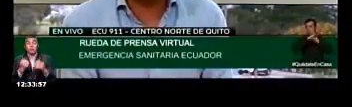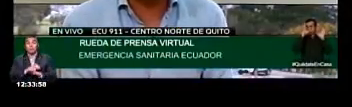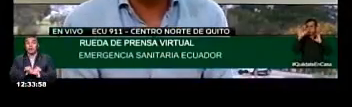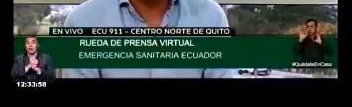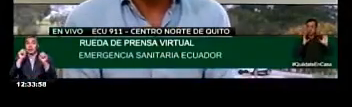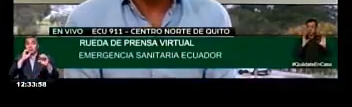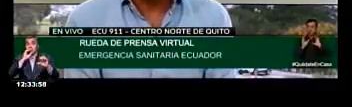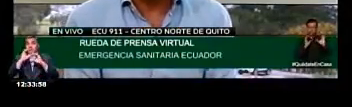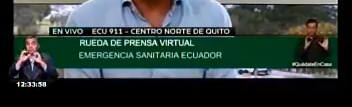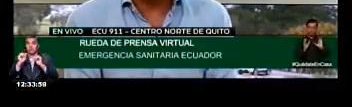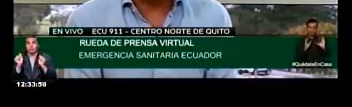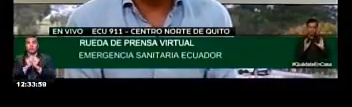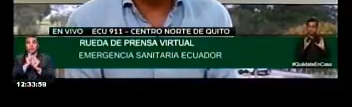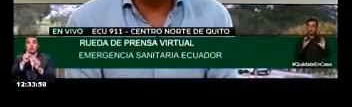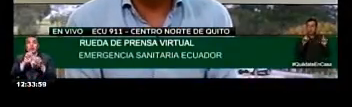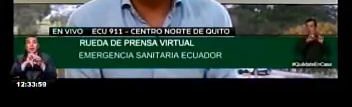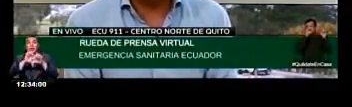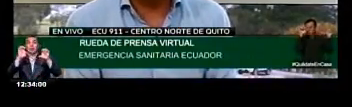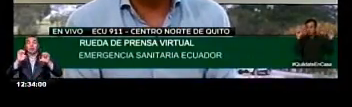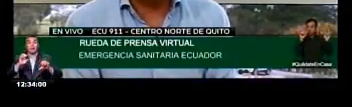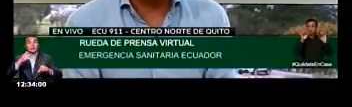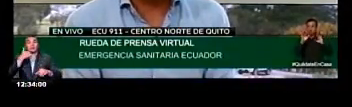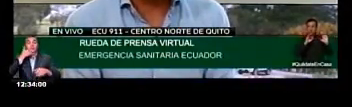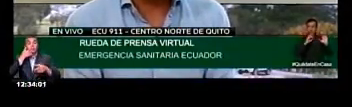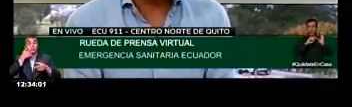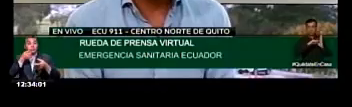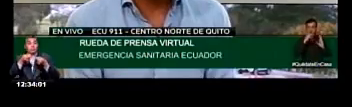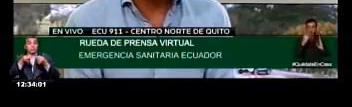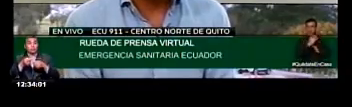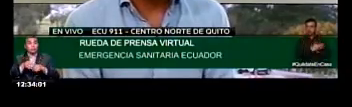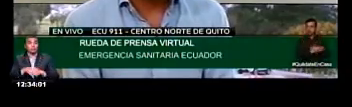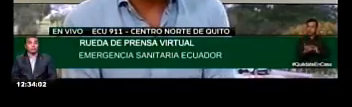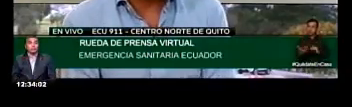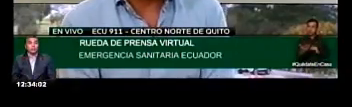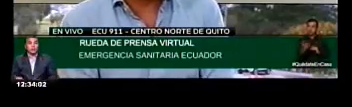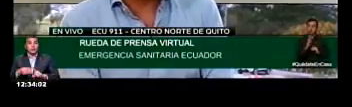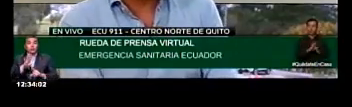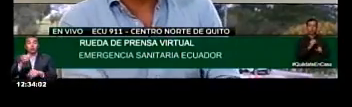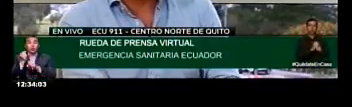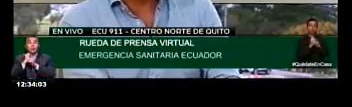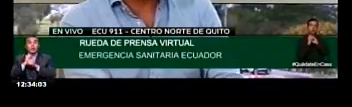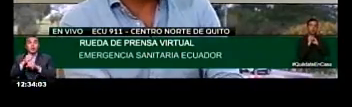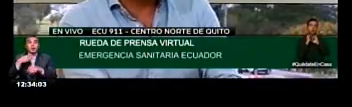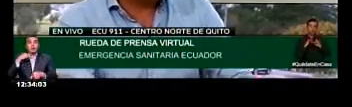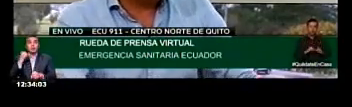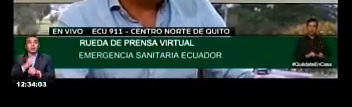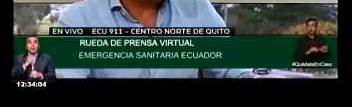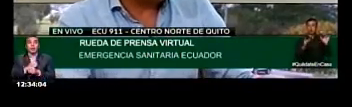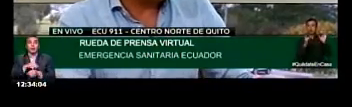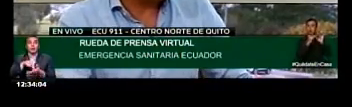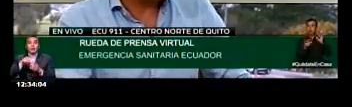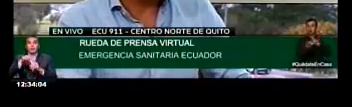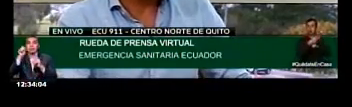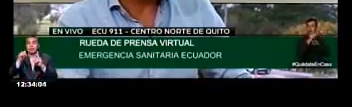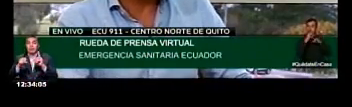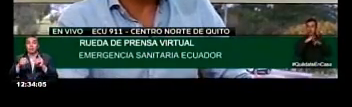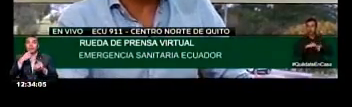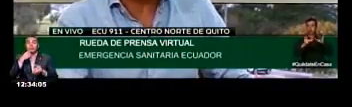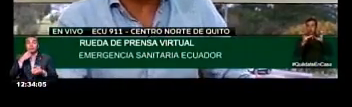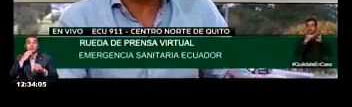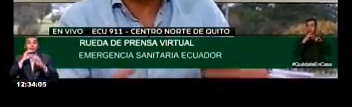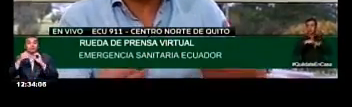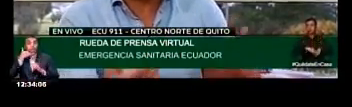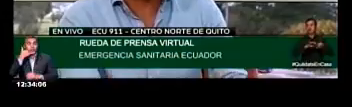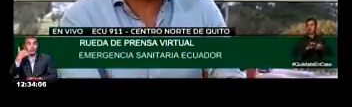con una importante empresa de telecomunicaciones. Su obligación es mantener operativo el sistema de telecomunicaciones